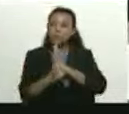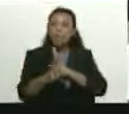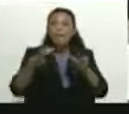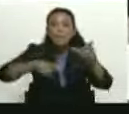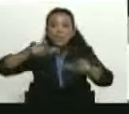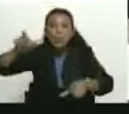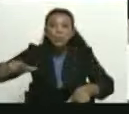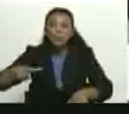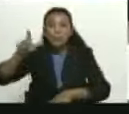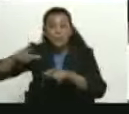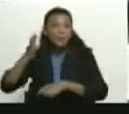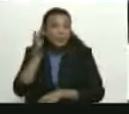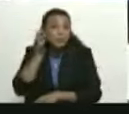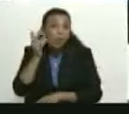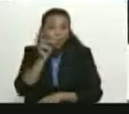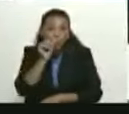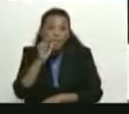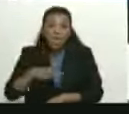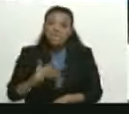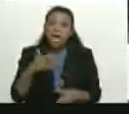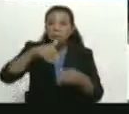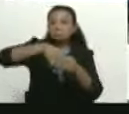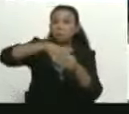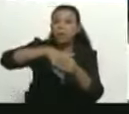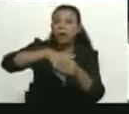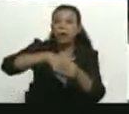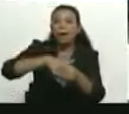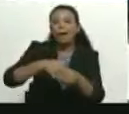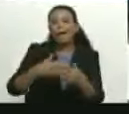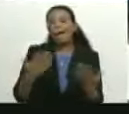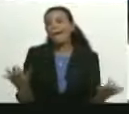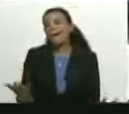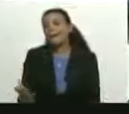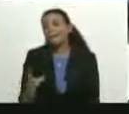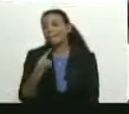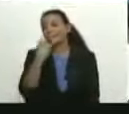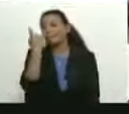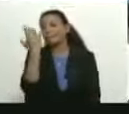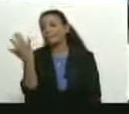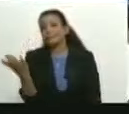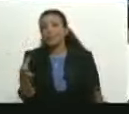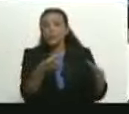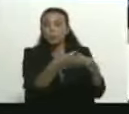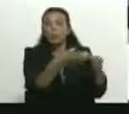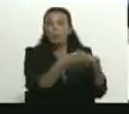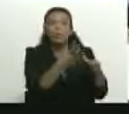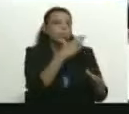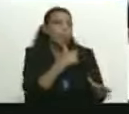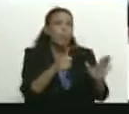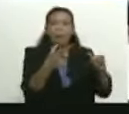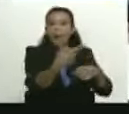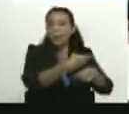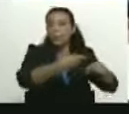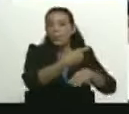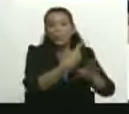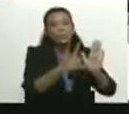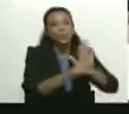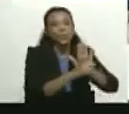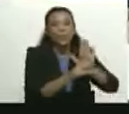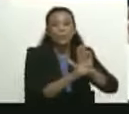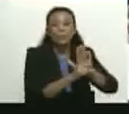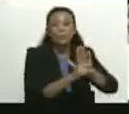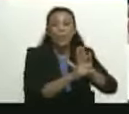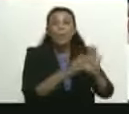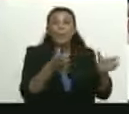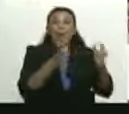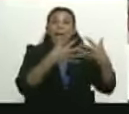conjunto de venezolanas y venezolanos que se expresaron, ha sido manchado por esta organización no gubernamental, Súmate,